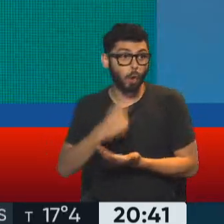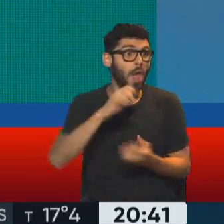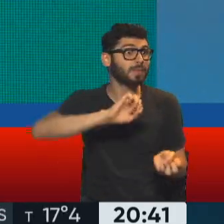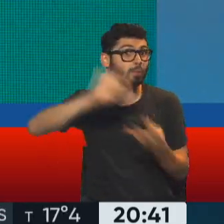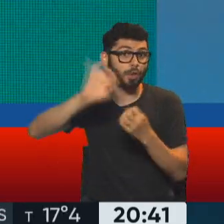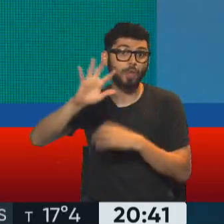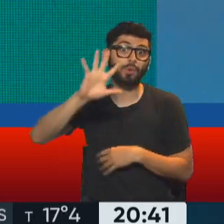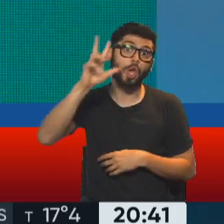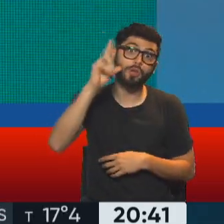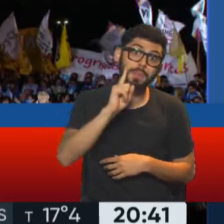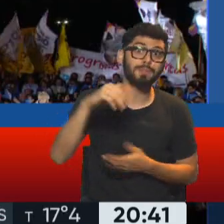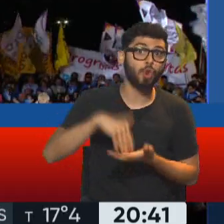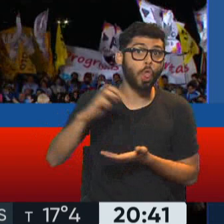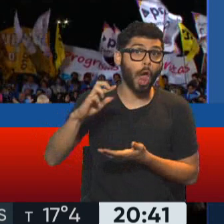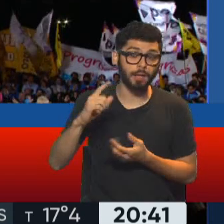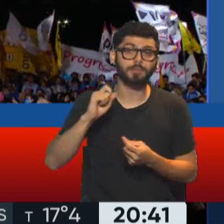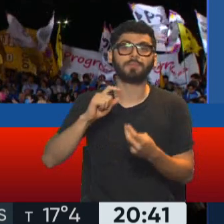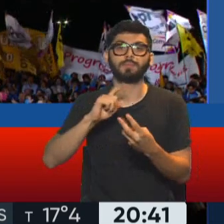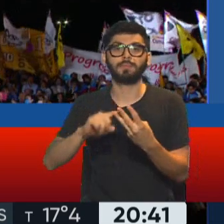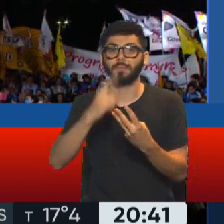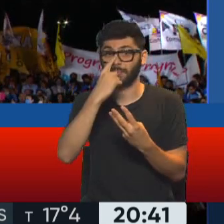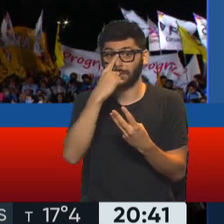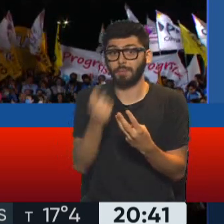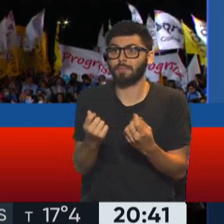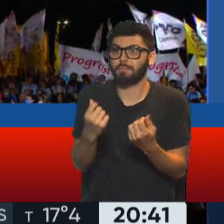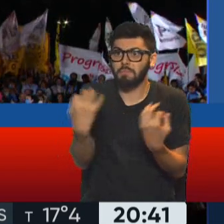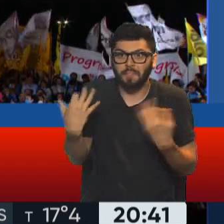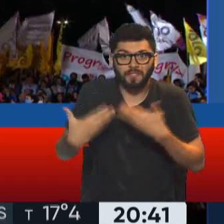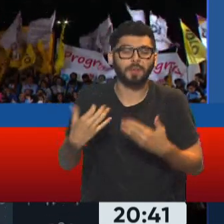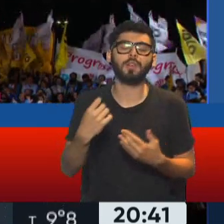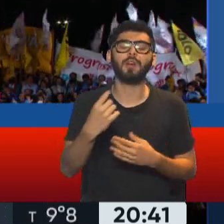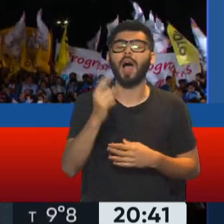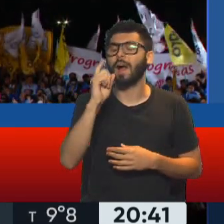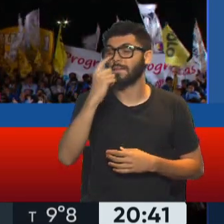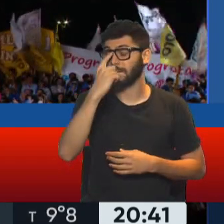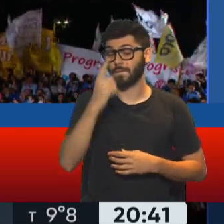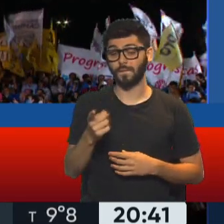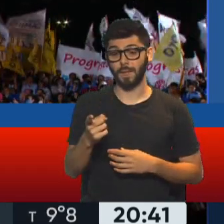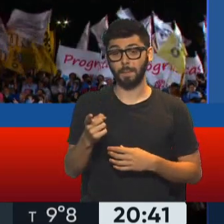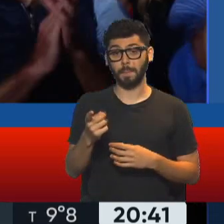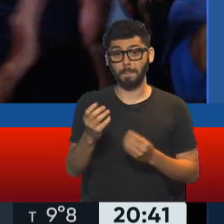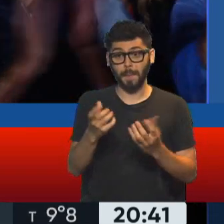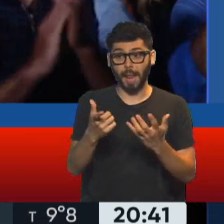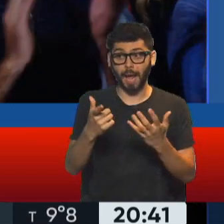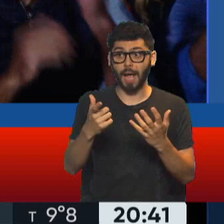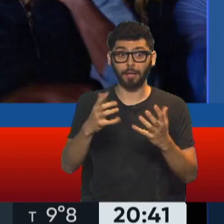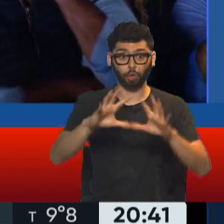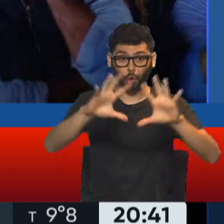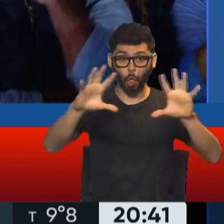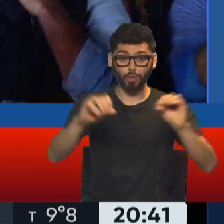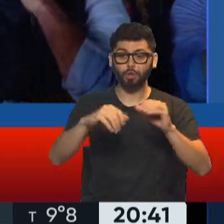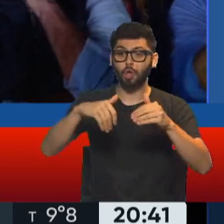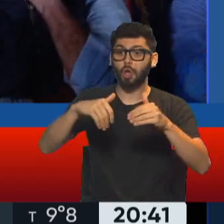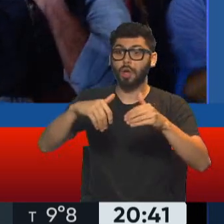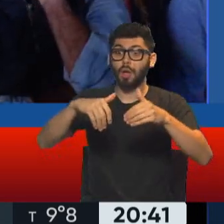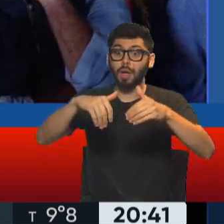58.000 millones de dólares. La balanza comercial es favorable, etc. Ahora, para que eso tenga un impacto electoral, pensando en